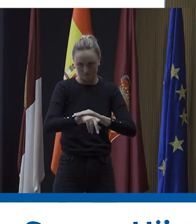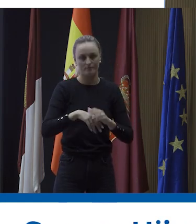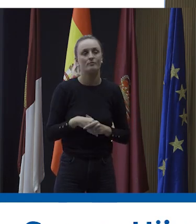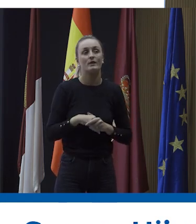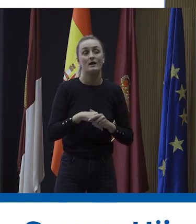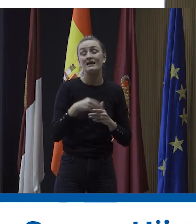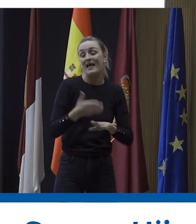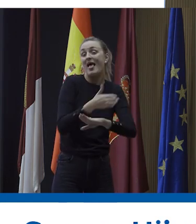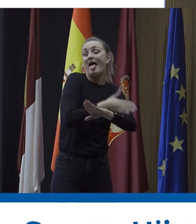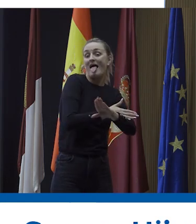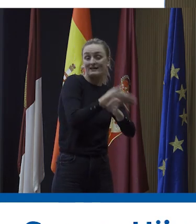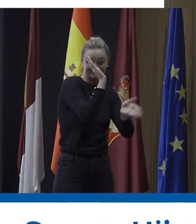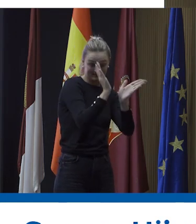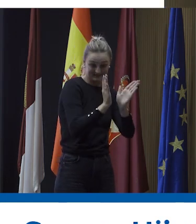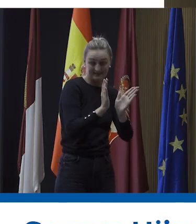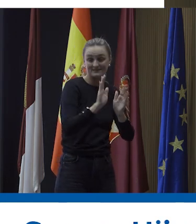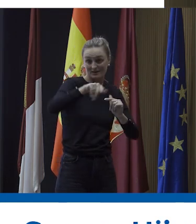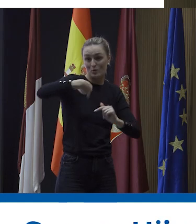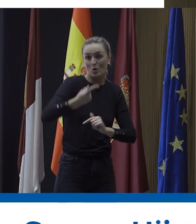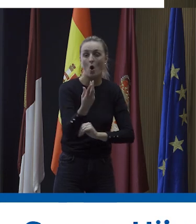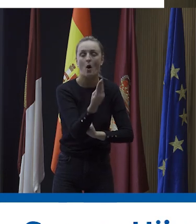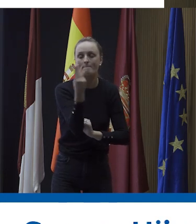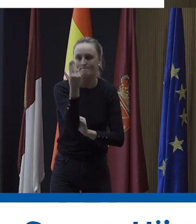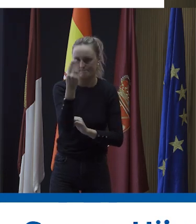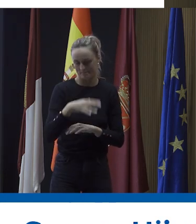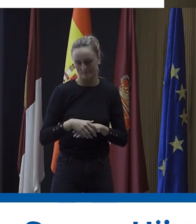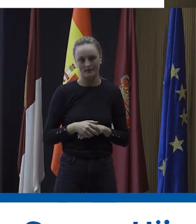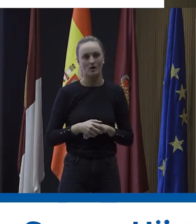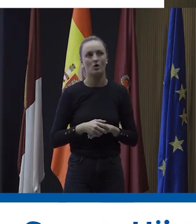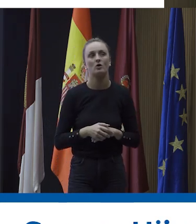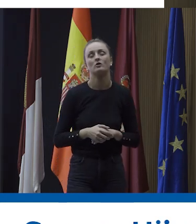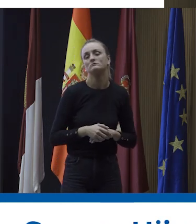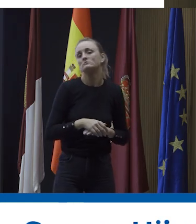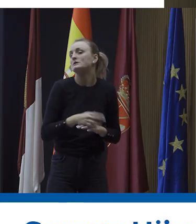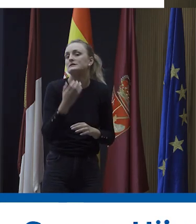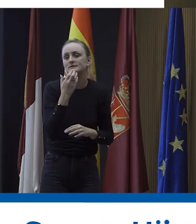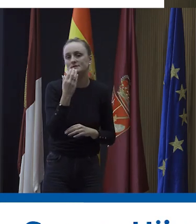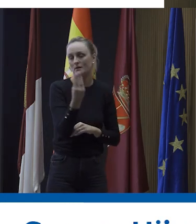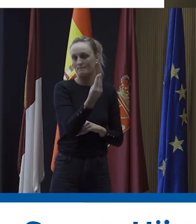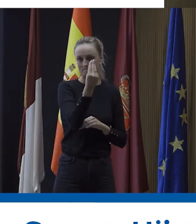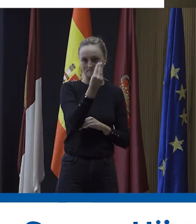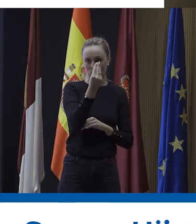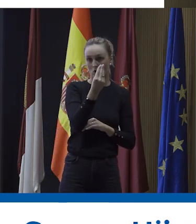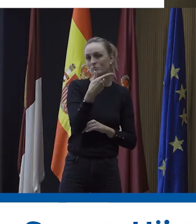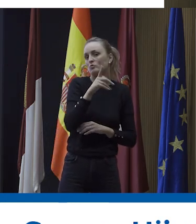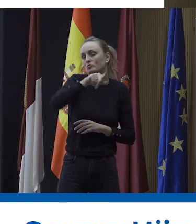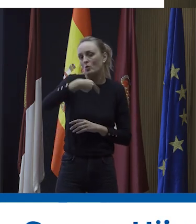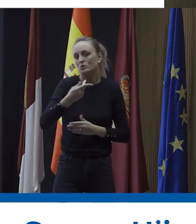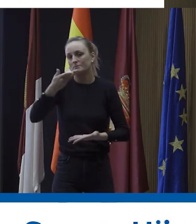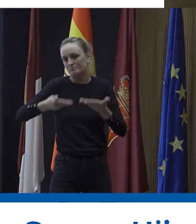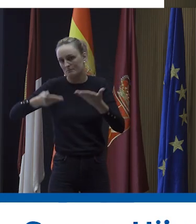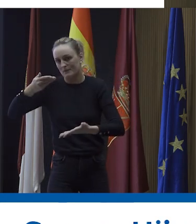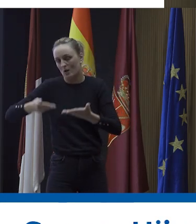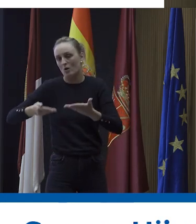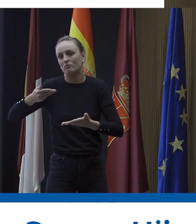Antes llegarán donde tienen que llegar, ¿vale? A esa mejoría, o si no mejora, pues a lo mejor hay que valorar algún tipo de